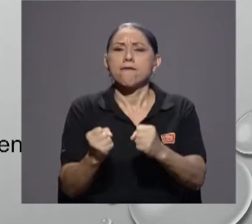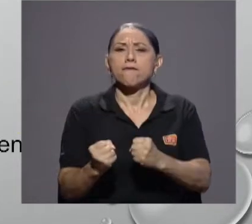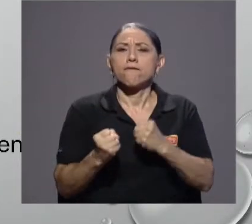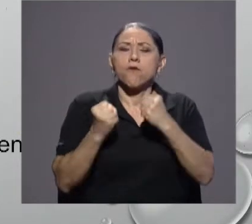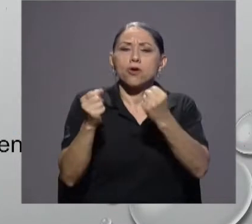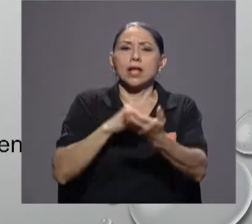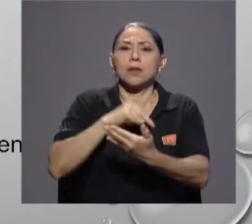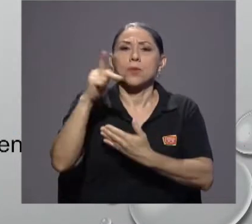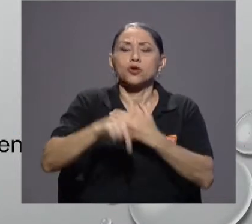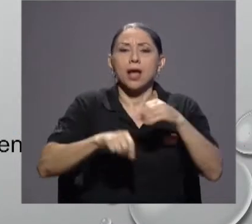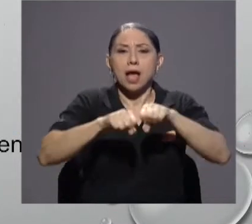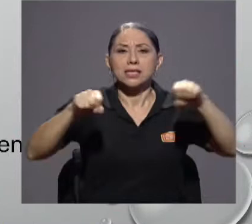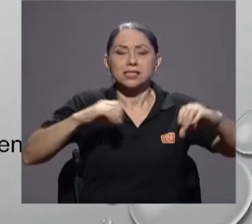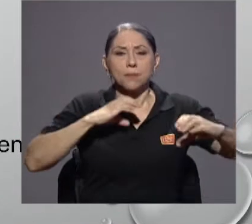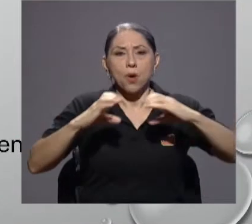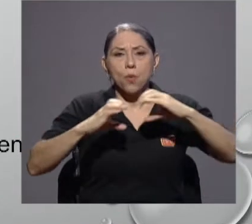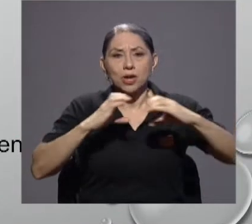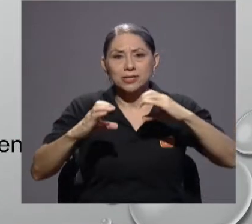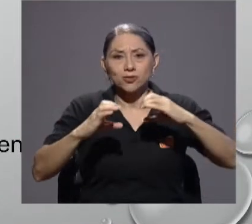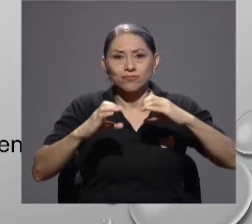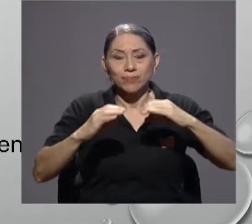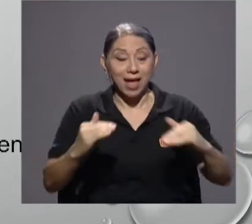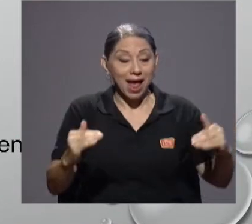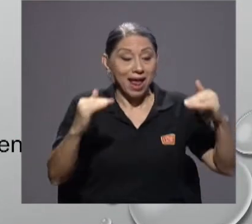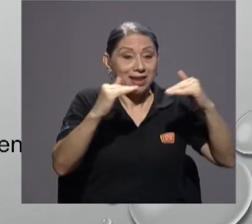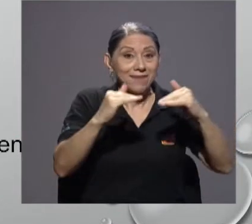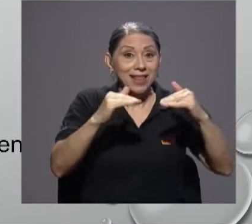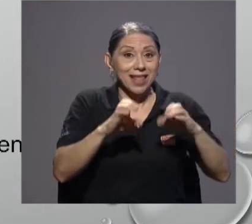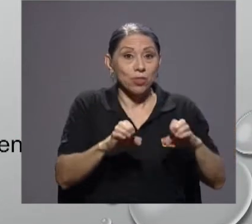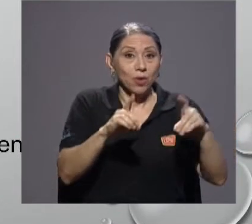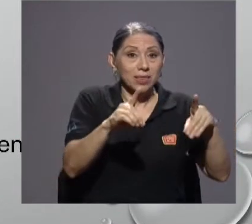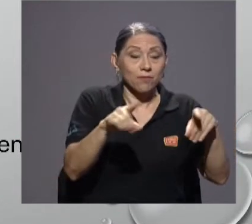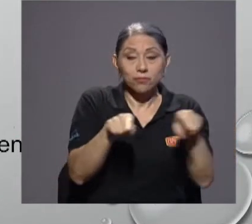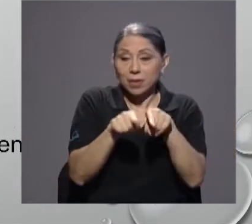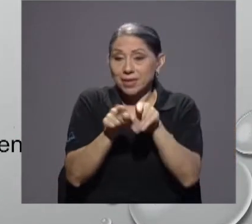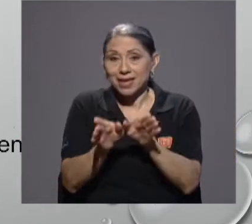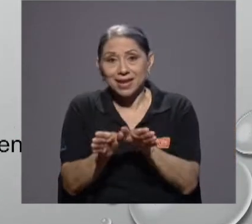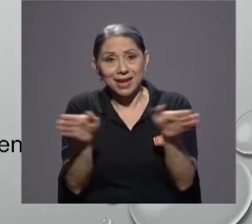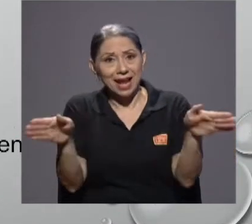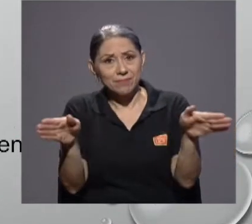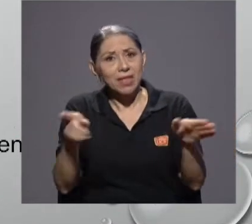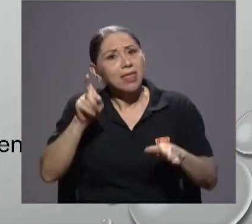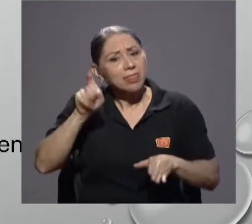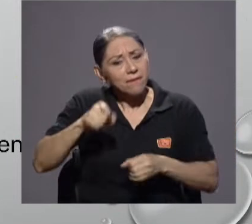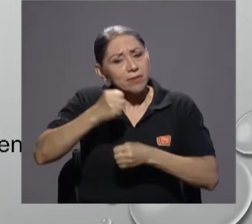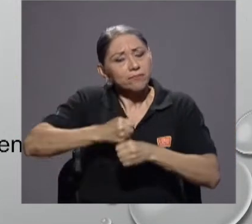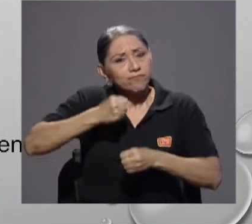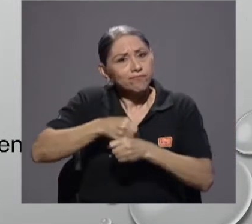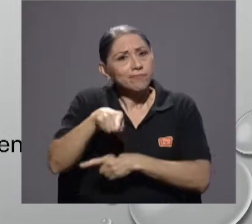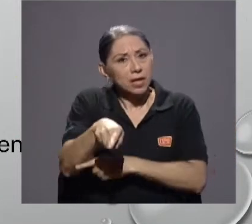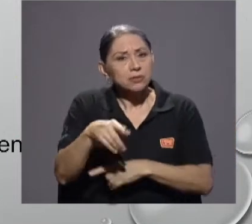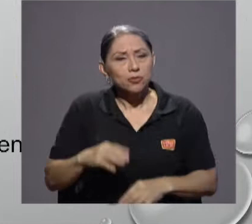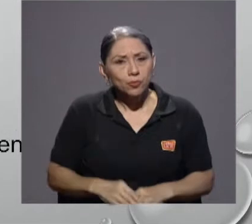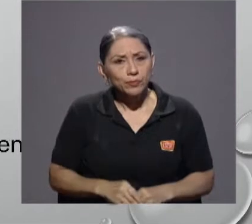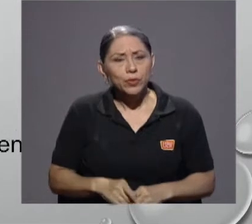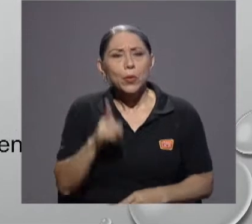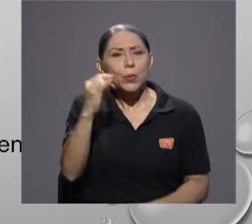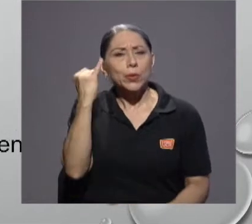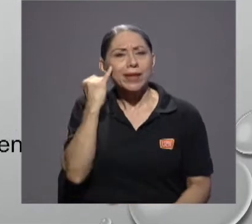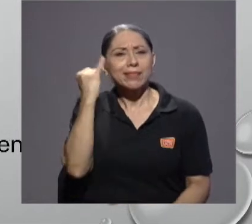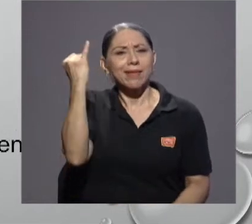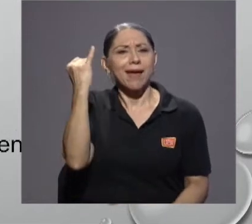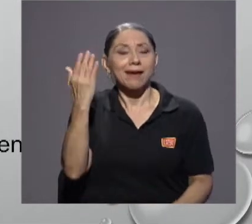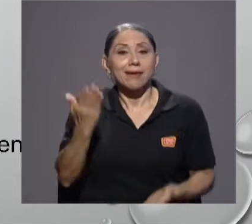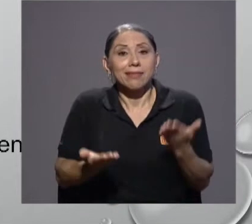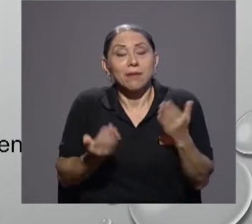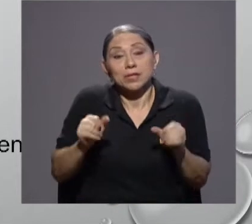programa de telecomunicaciones, tanto a nivel escolar como en general. Hay que invertir en eso y una idea que tal